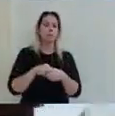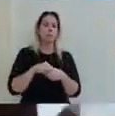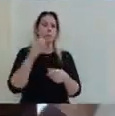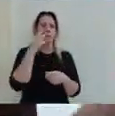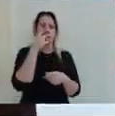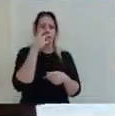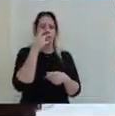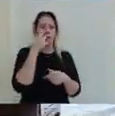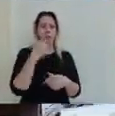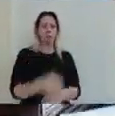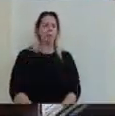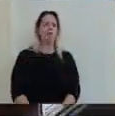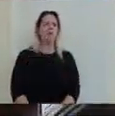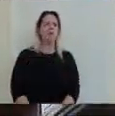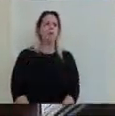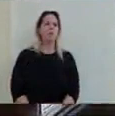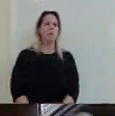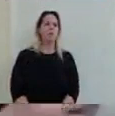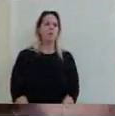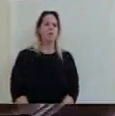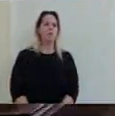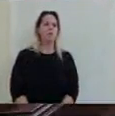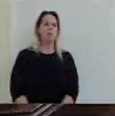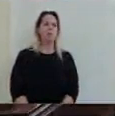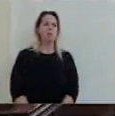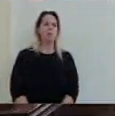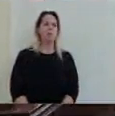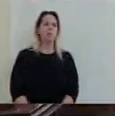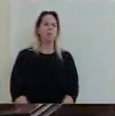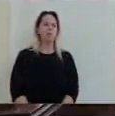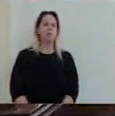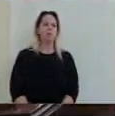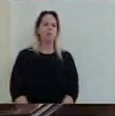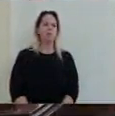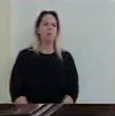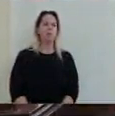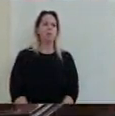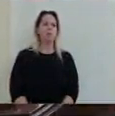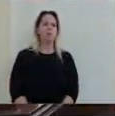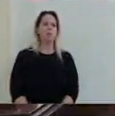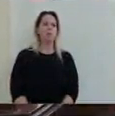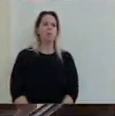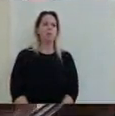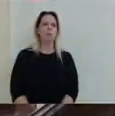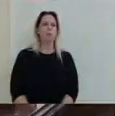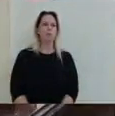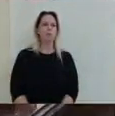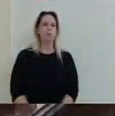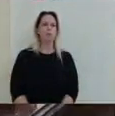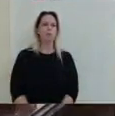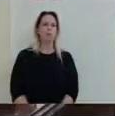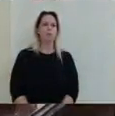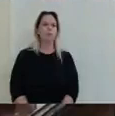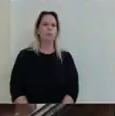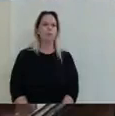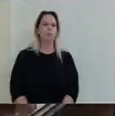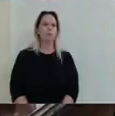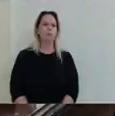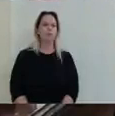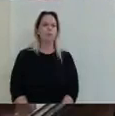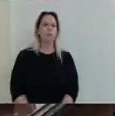circunstancias del mismo, después de su lectura, y si fuese apoyado por otro señor concejal, por lo menos. Se lo destinará